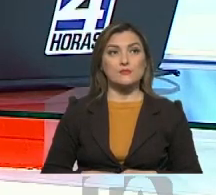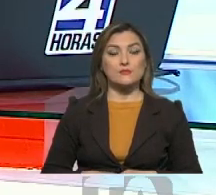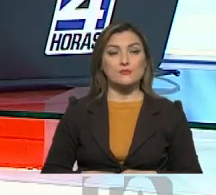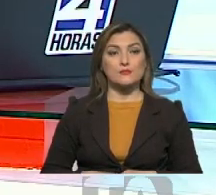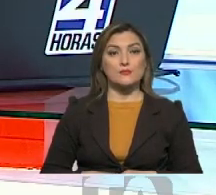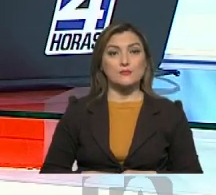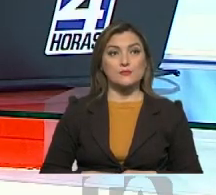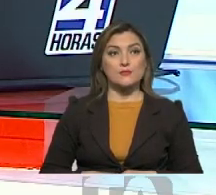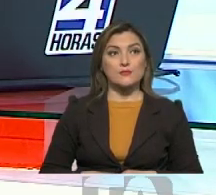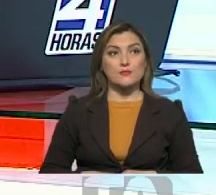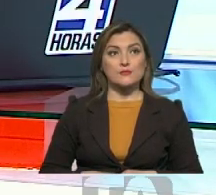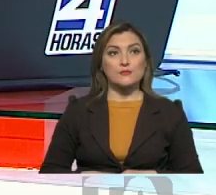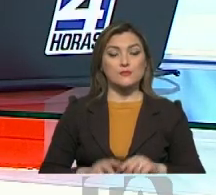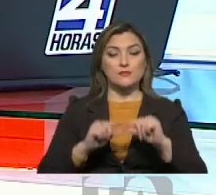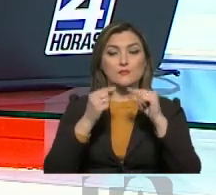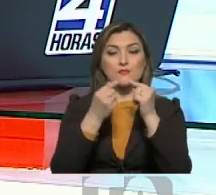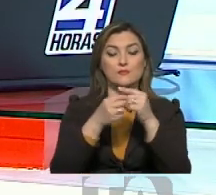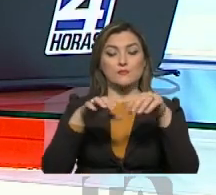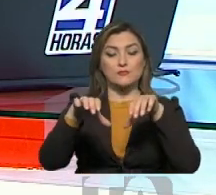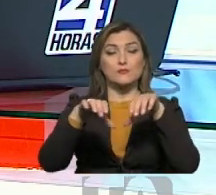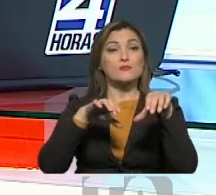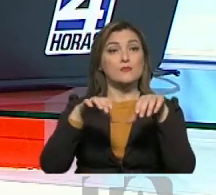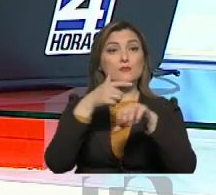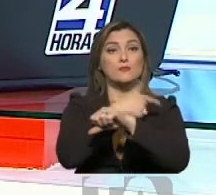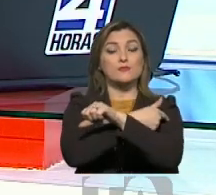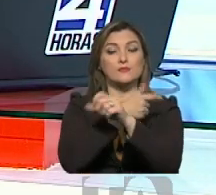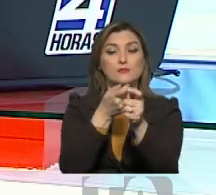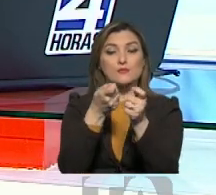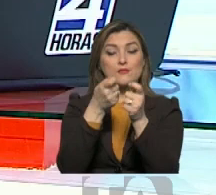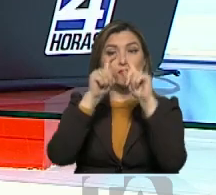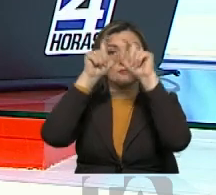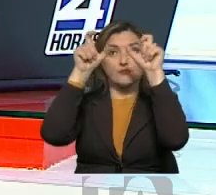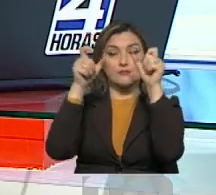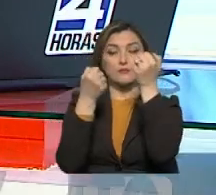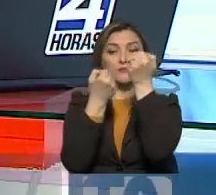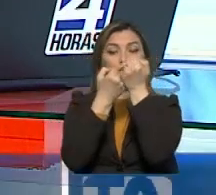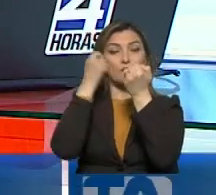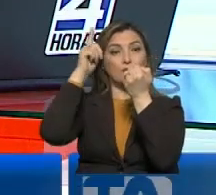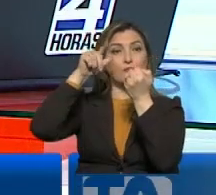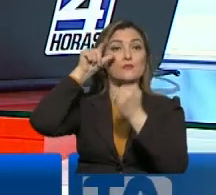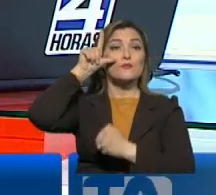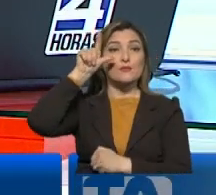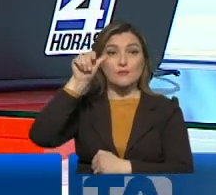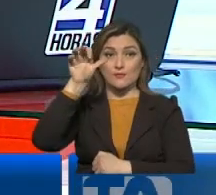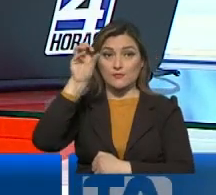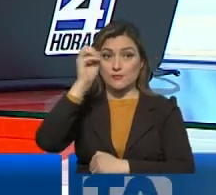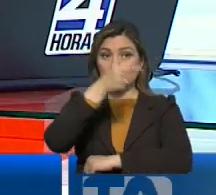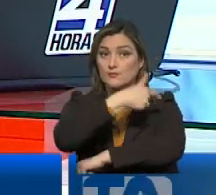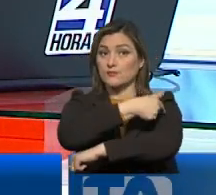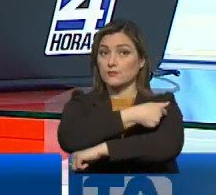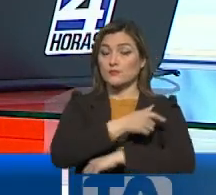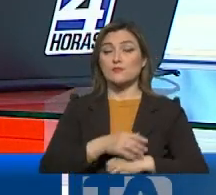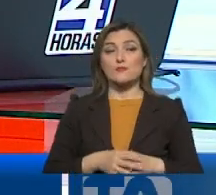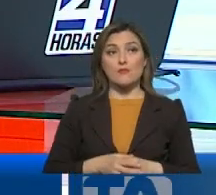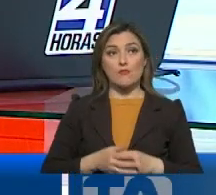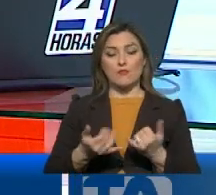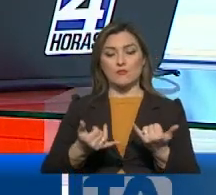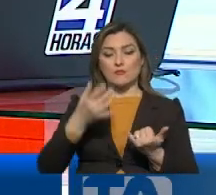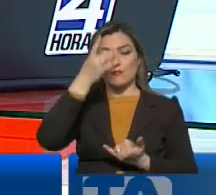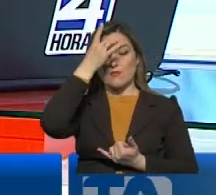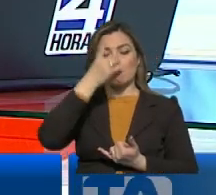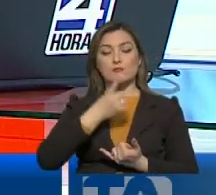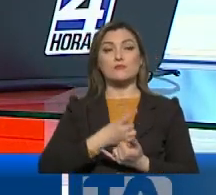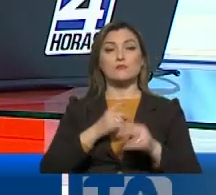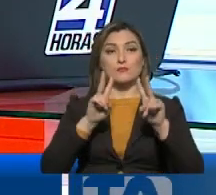una unidad coordinadora de vacunación dirigida por un empresario apoyará el gobierno de guillermo lazo en la vacunación hoy se definirá este